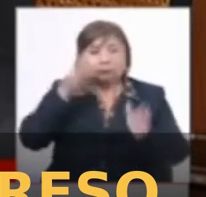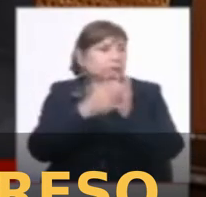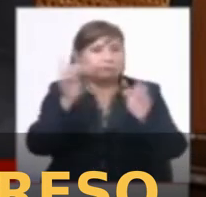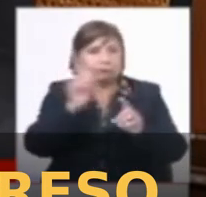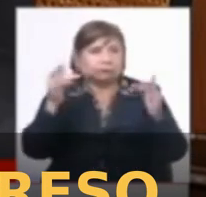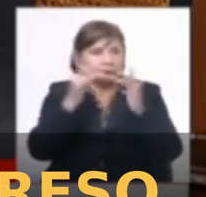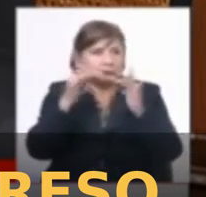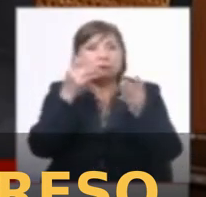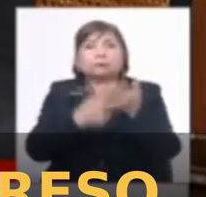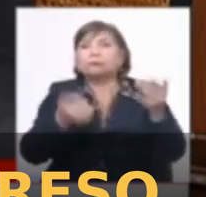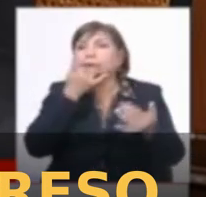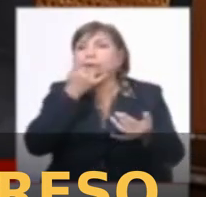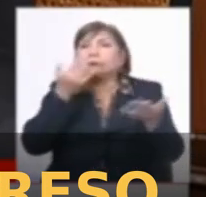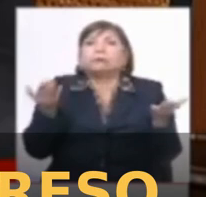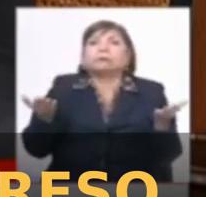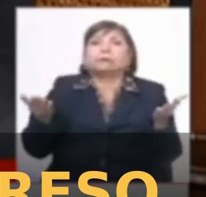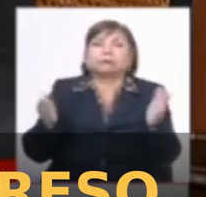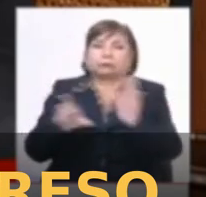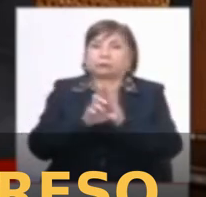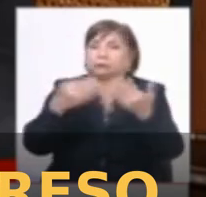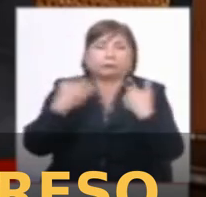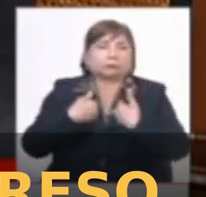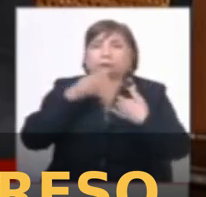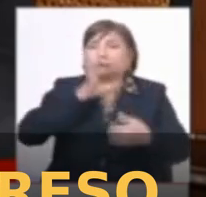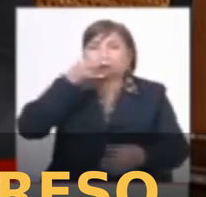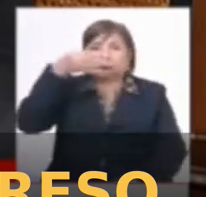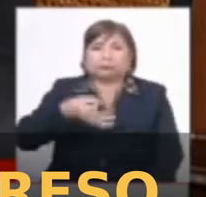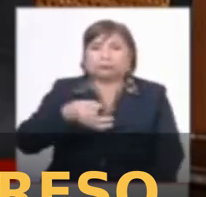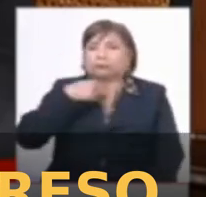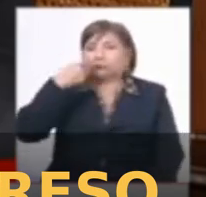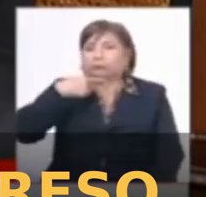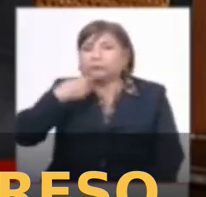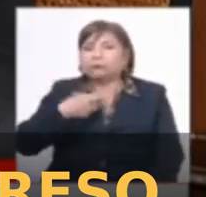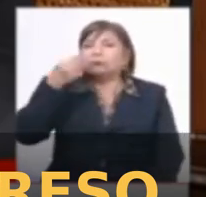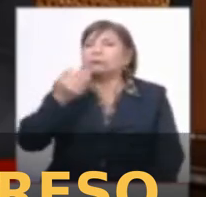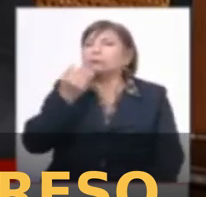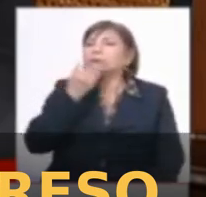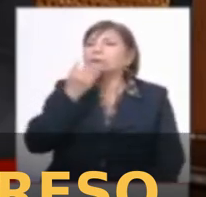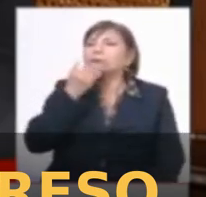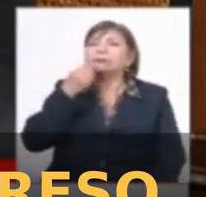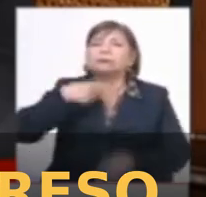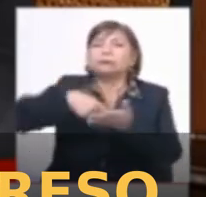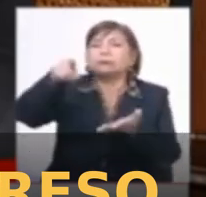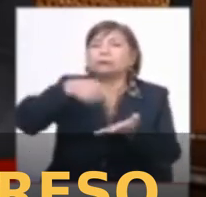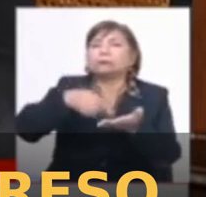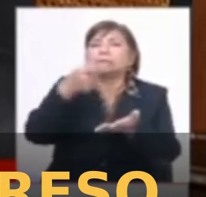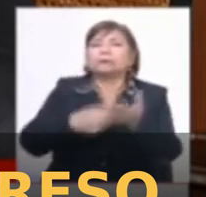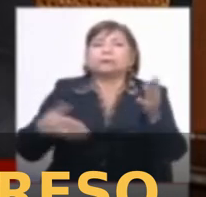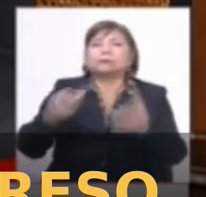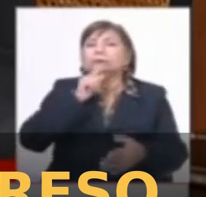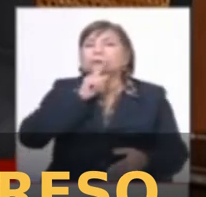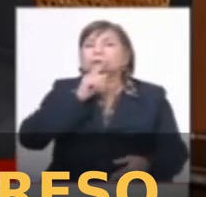no sabía qué iba a pasar legalmente por no contar la verdad, por no decir de quién había recibido órdenes y qué es lo que tenía que